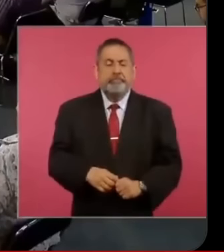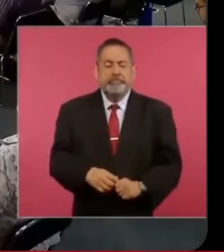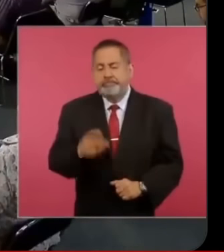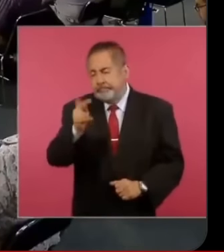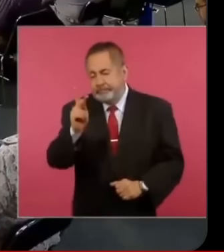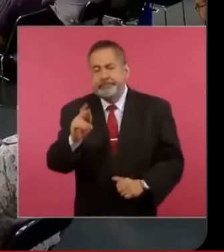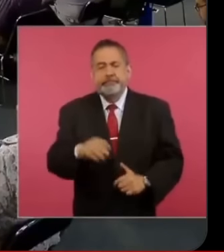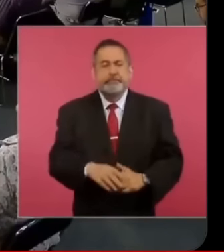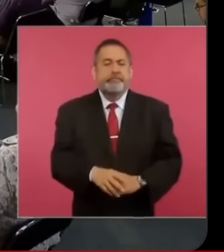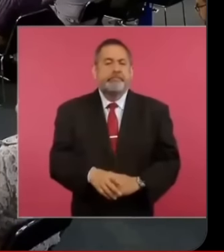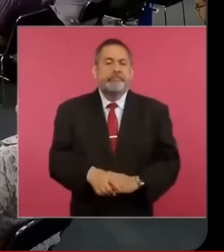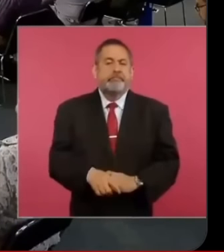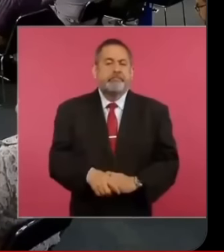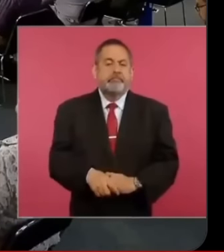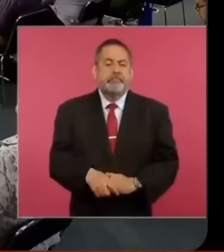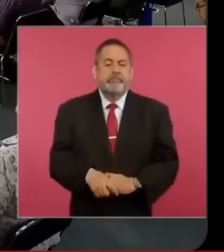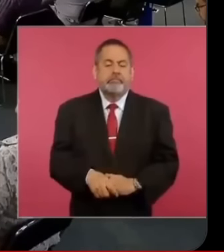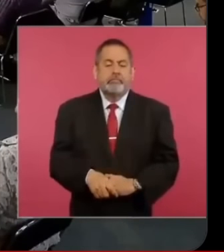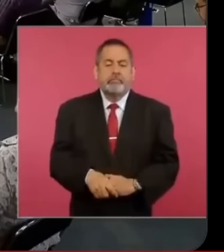pero